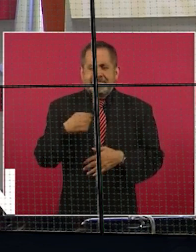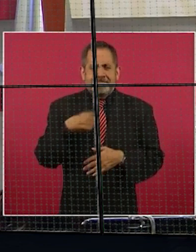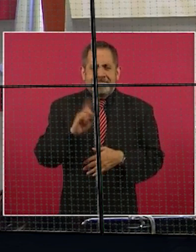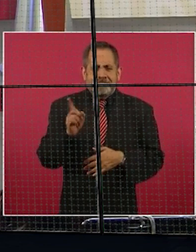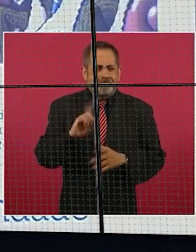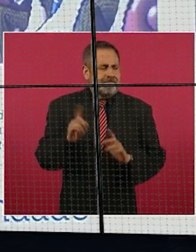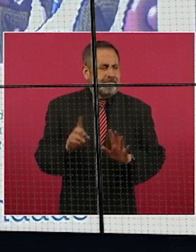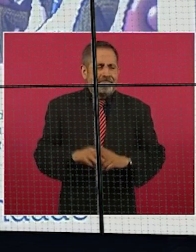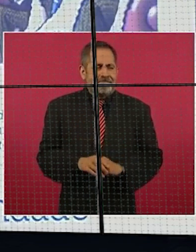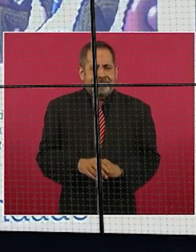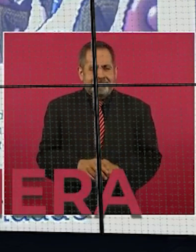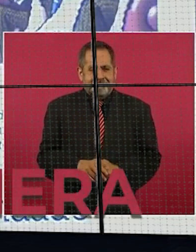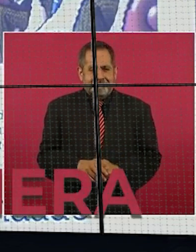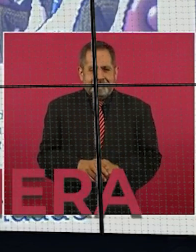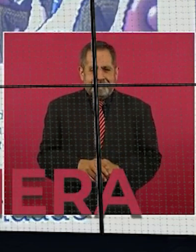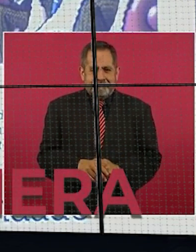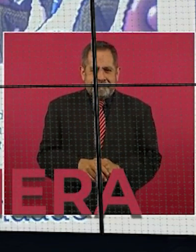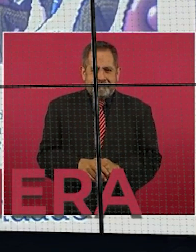e